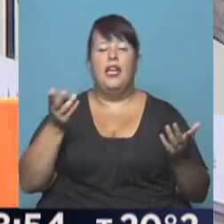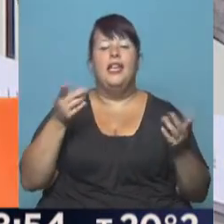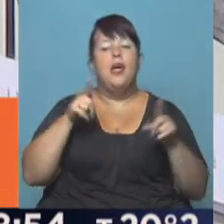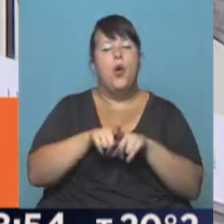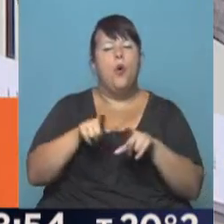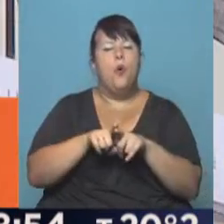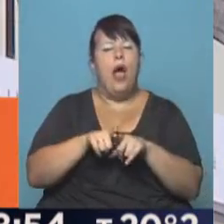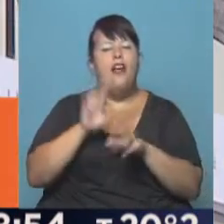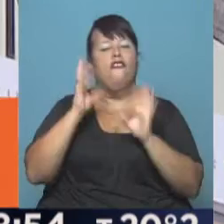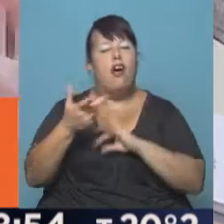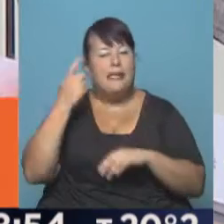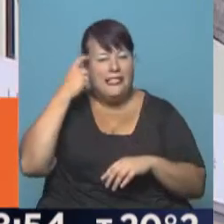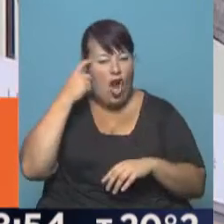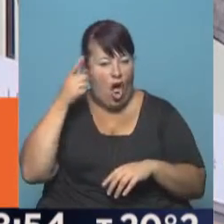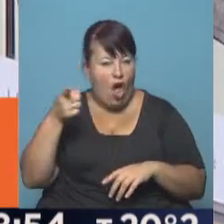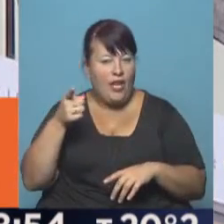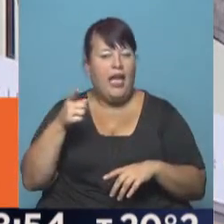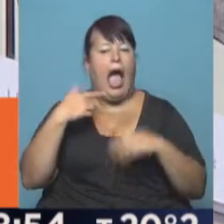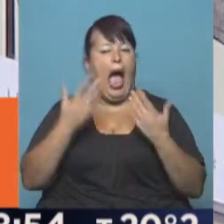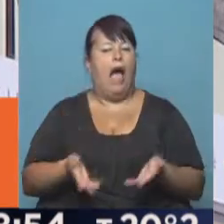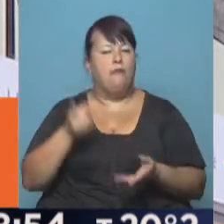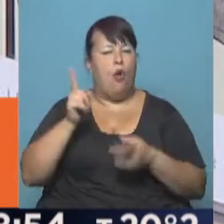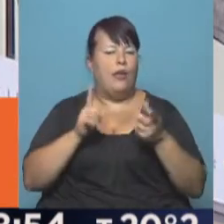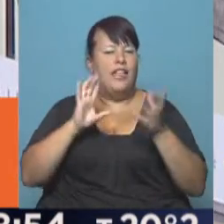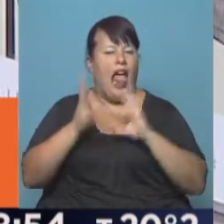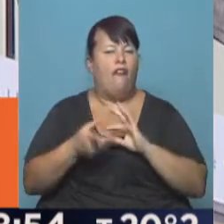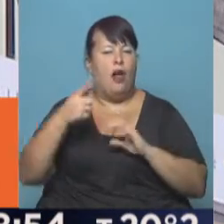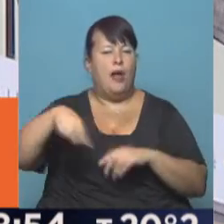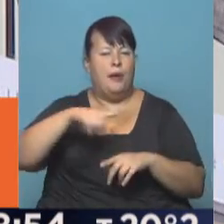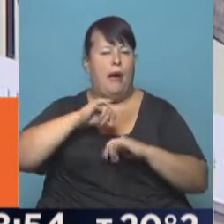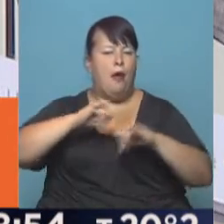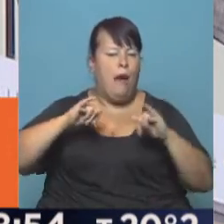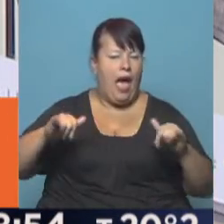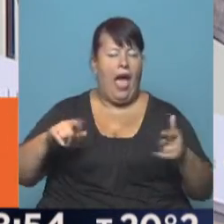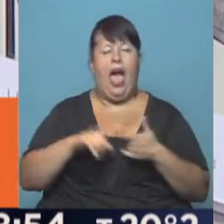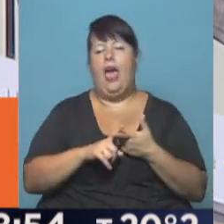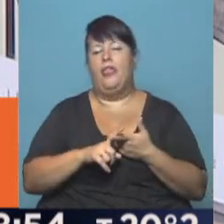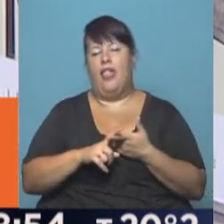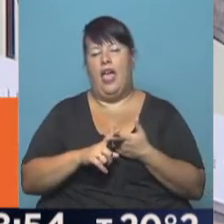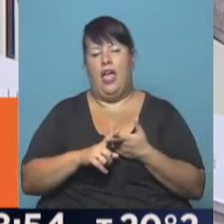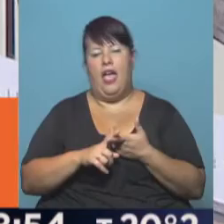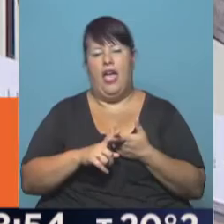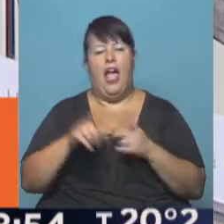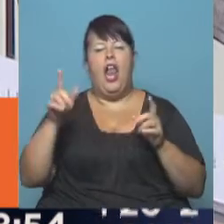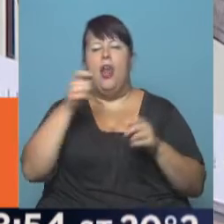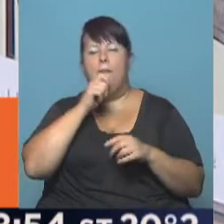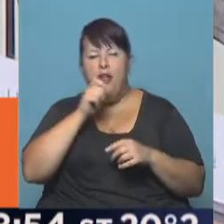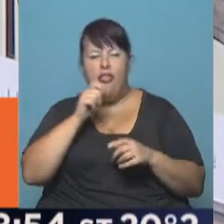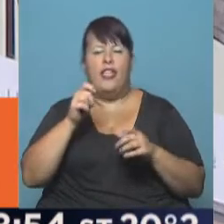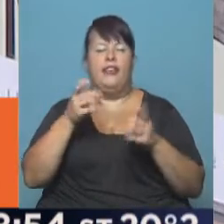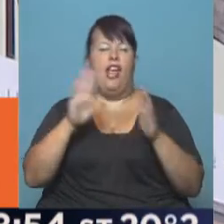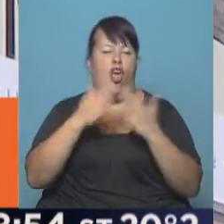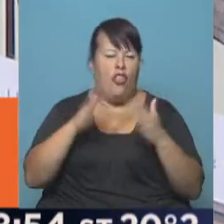son prácticas psicológicas que utilizan en cierta medida la publicidad, los medios de comunicación